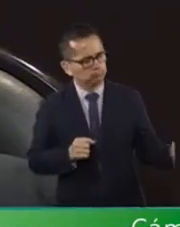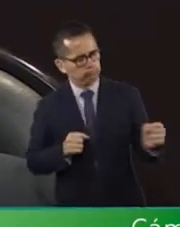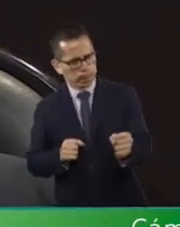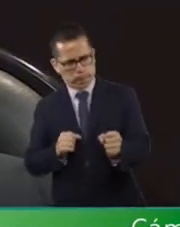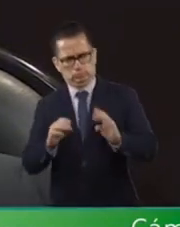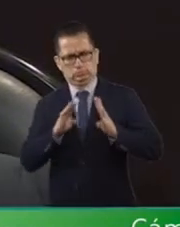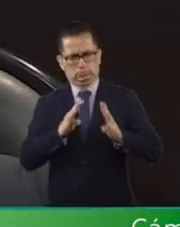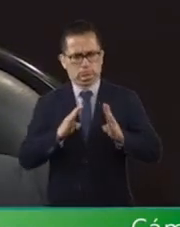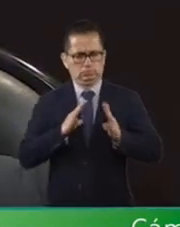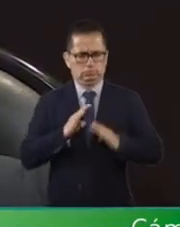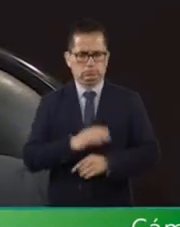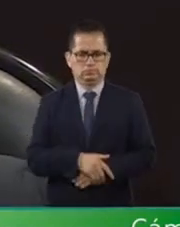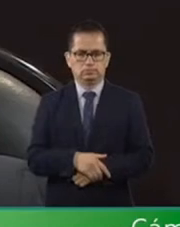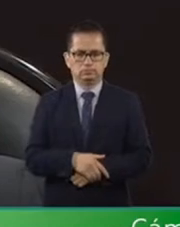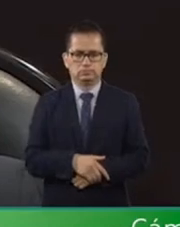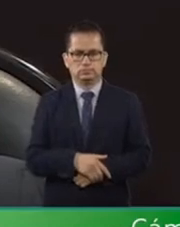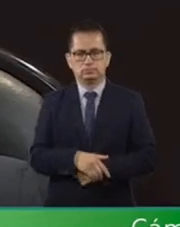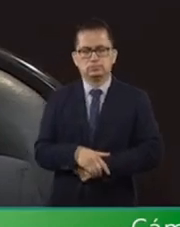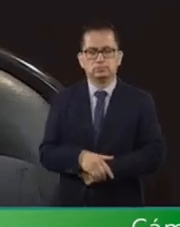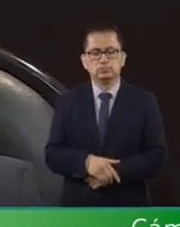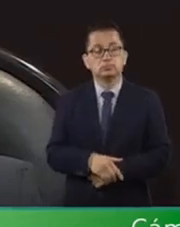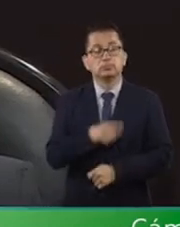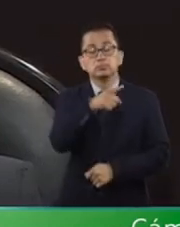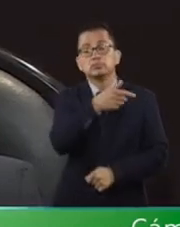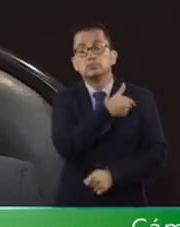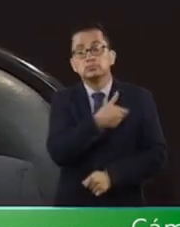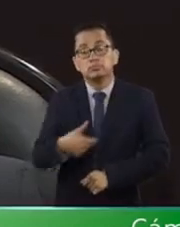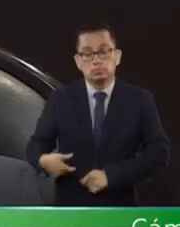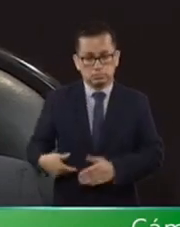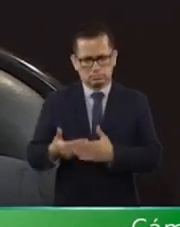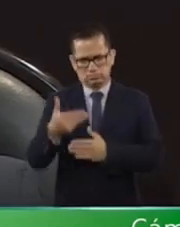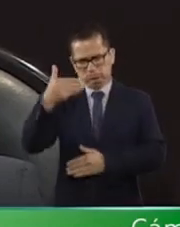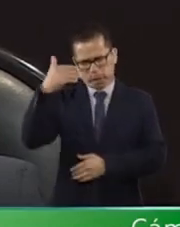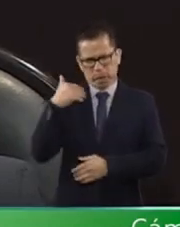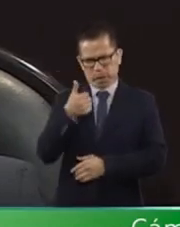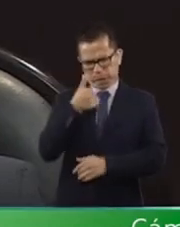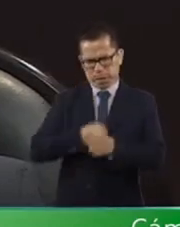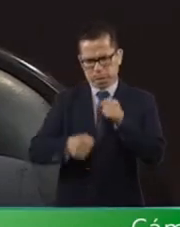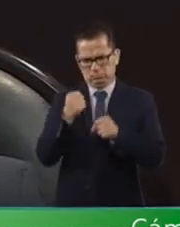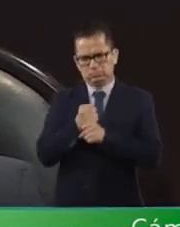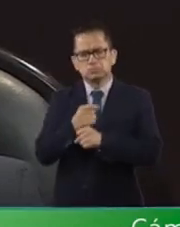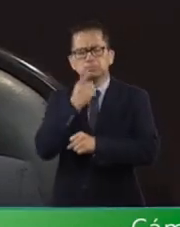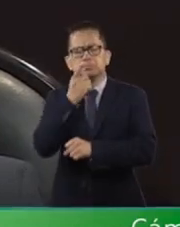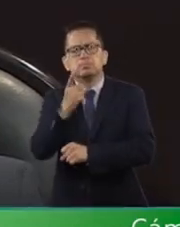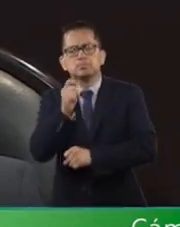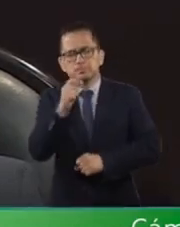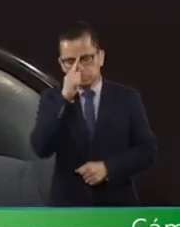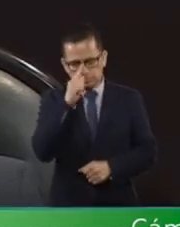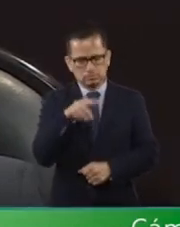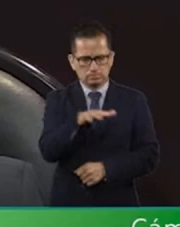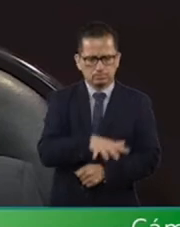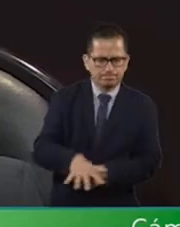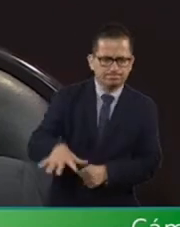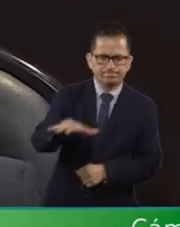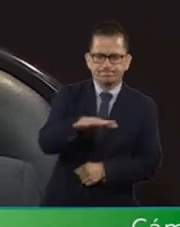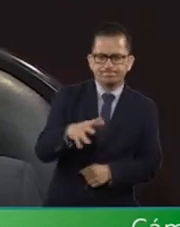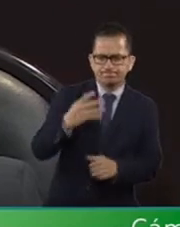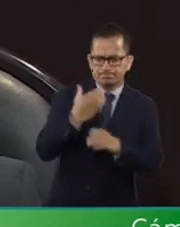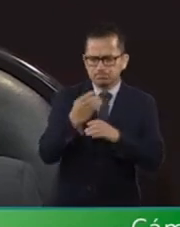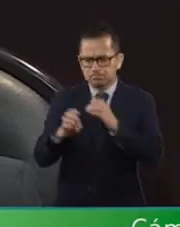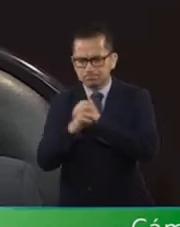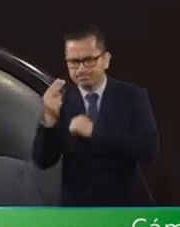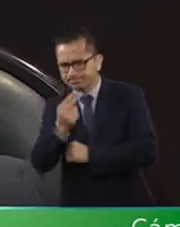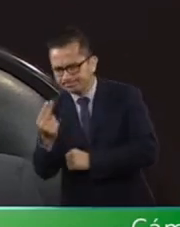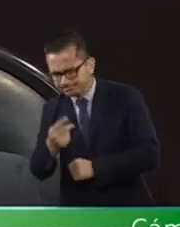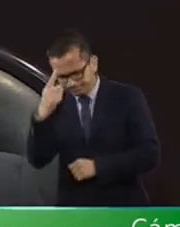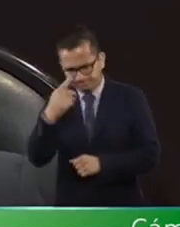El planteamiento del Ejecutivo al inicio del sexenio fue responder a las necesidades inmediatas para la